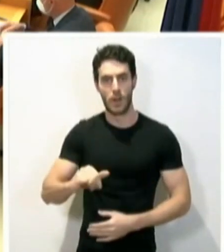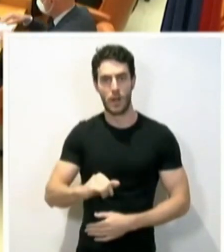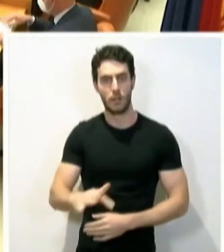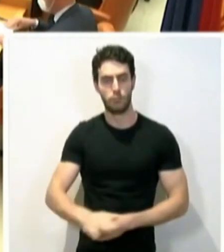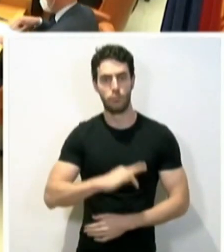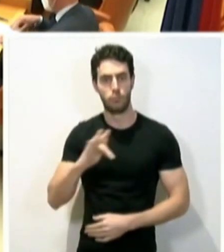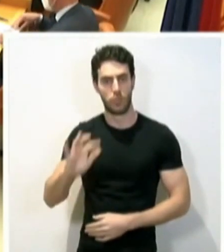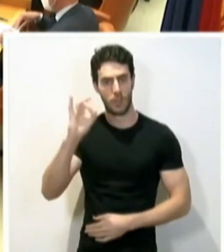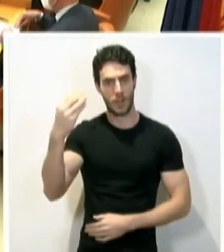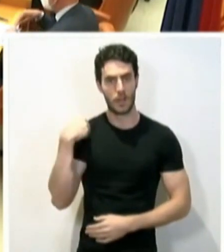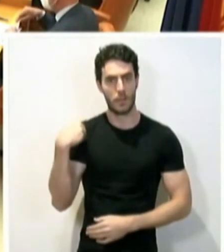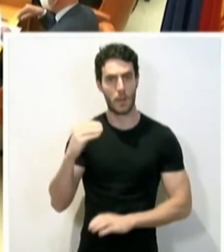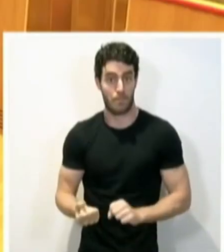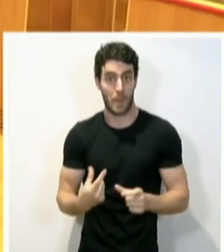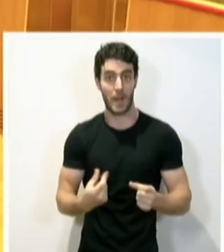materia de impuestos.